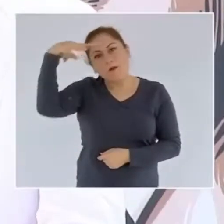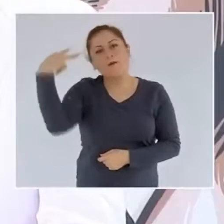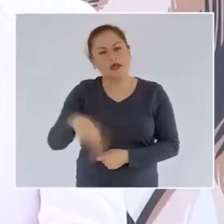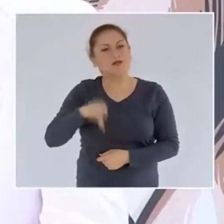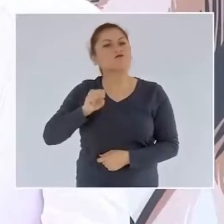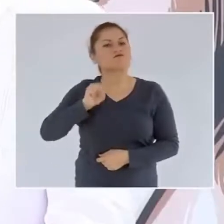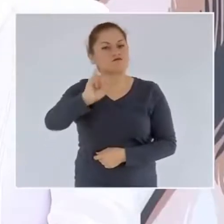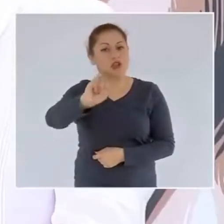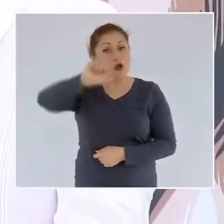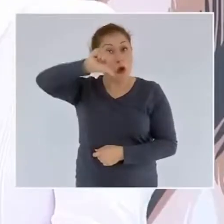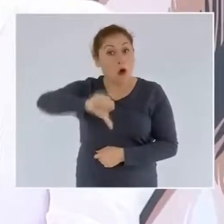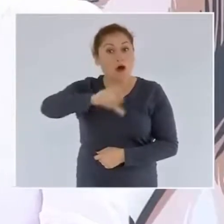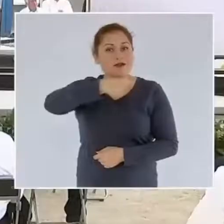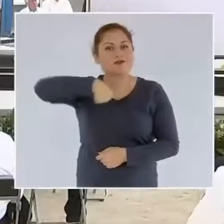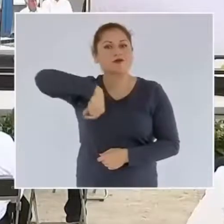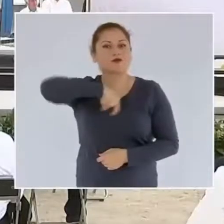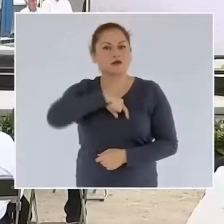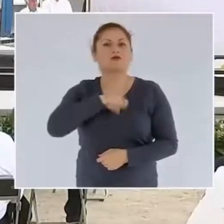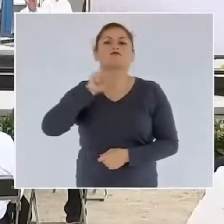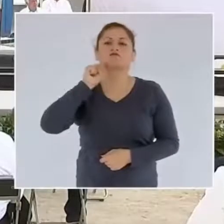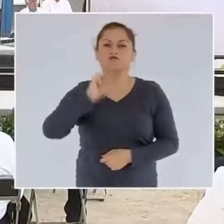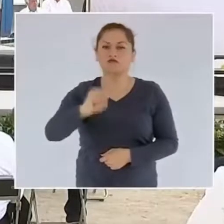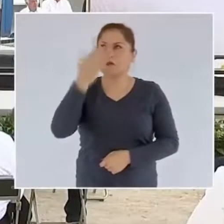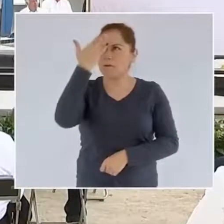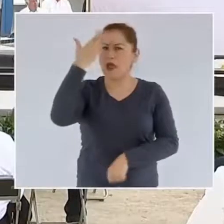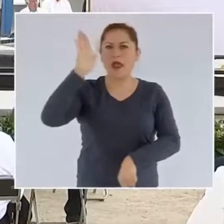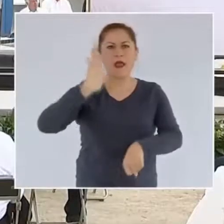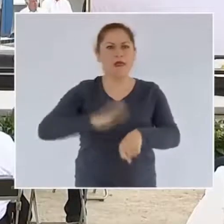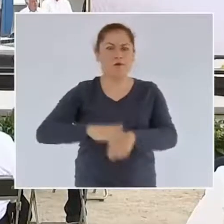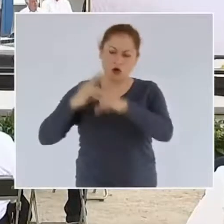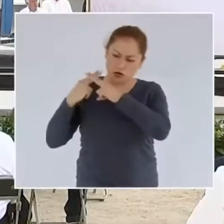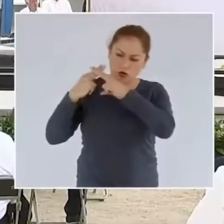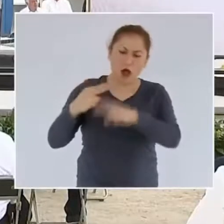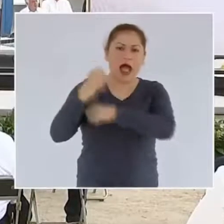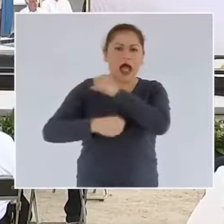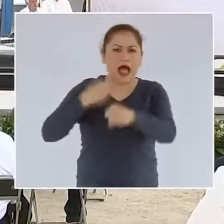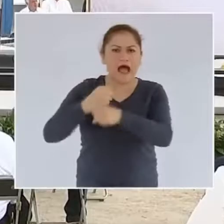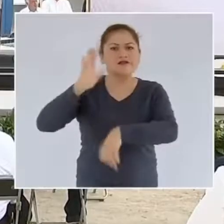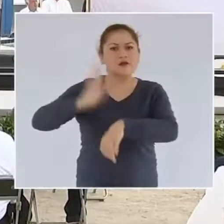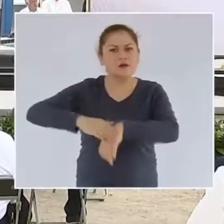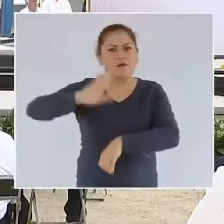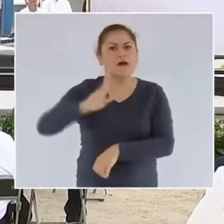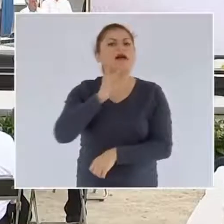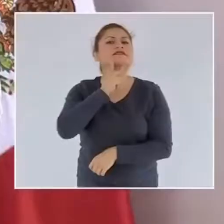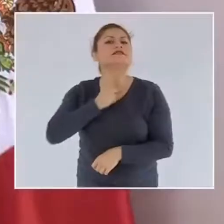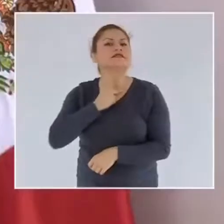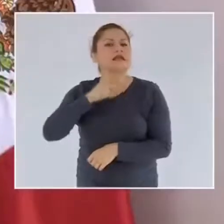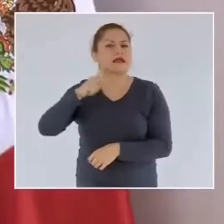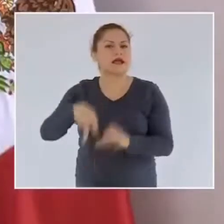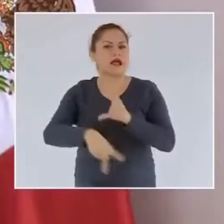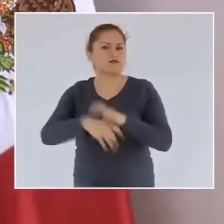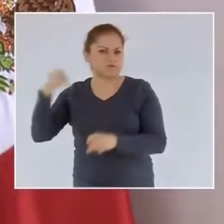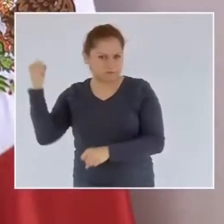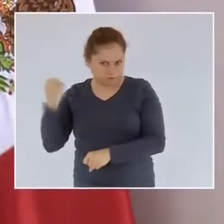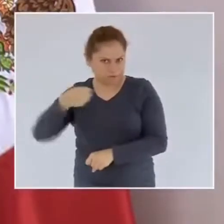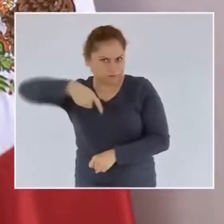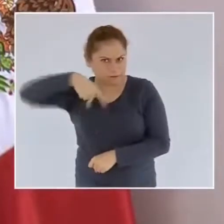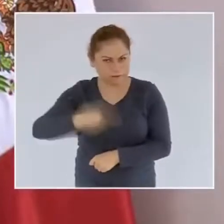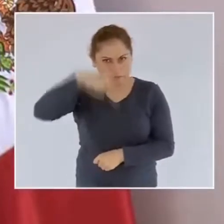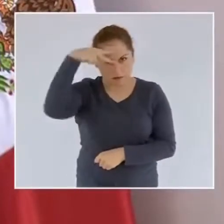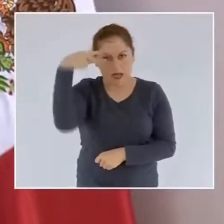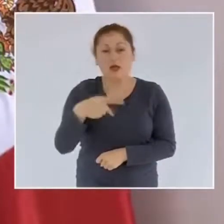sí festejamos un aniversario más de la expropiación petrolera, pero desde aquí acompañamos la